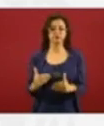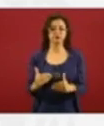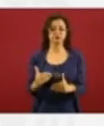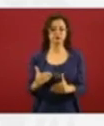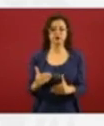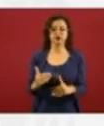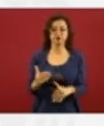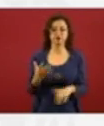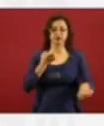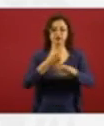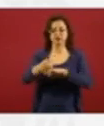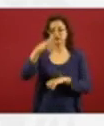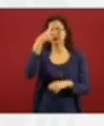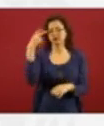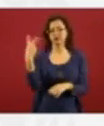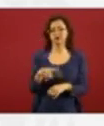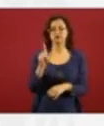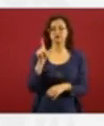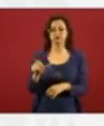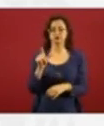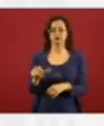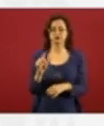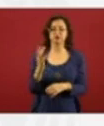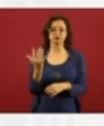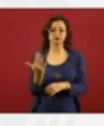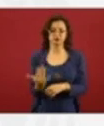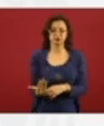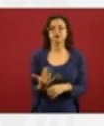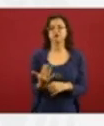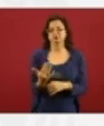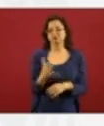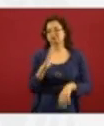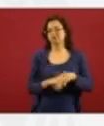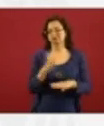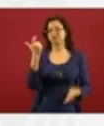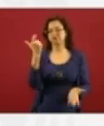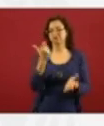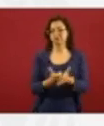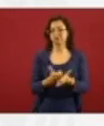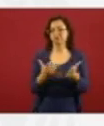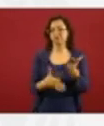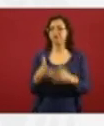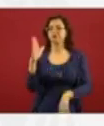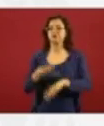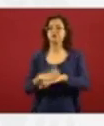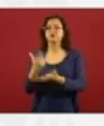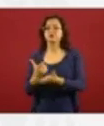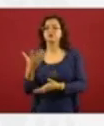Tecamac, Estado de México, 17.50 también de franquicia de Pemex, el más económico para el diésel. Los más